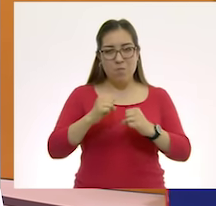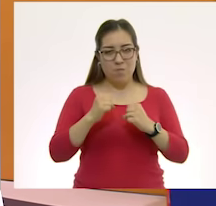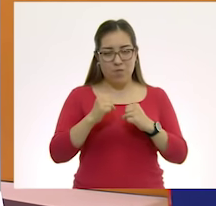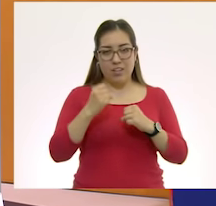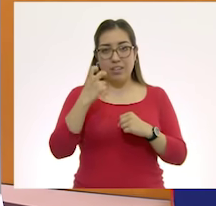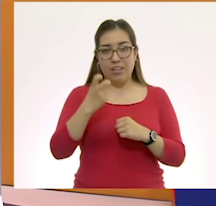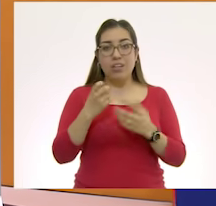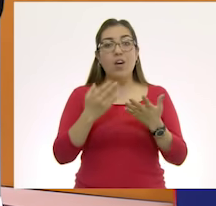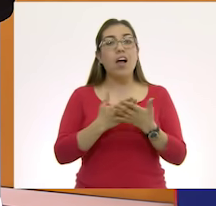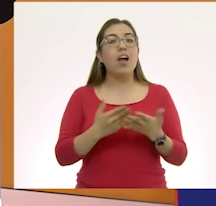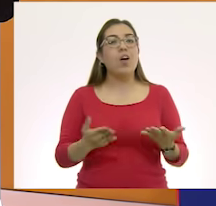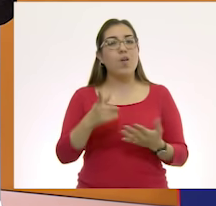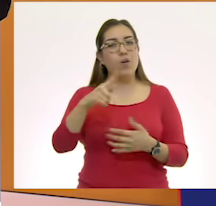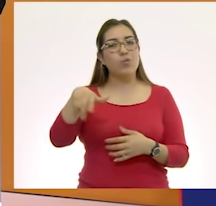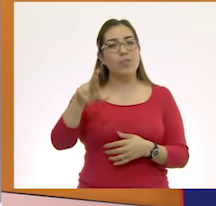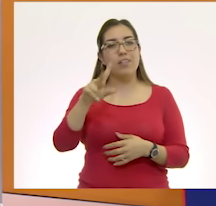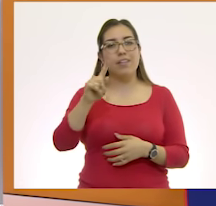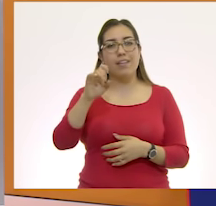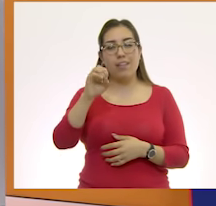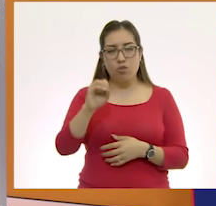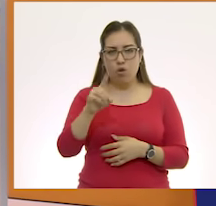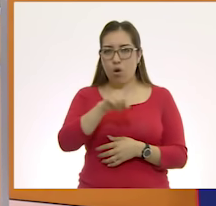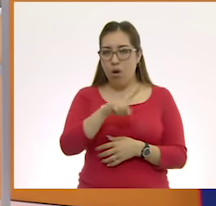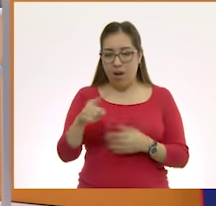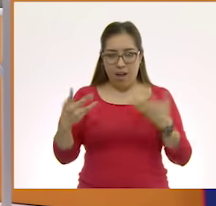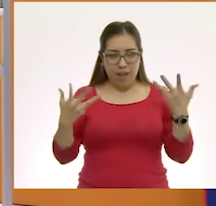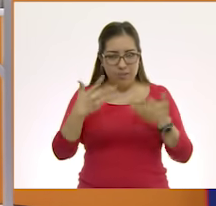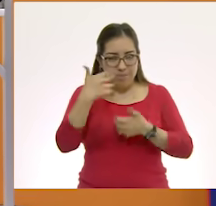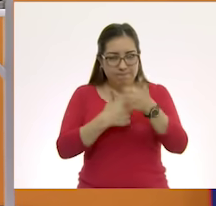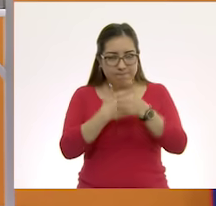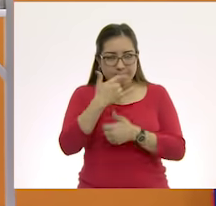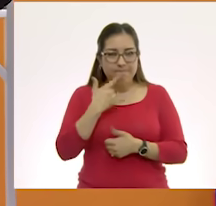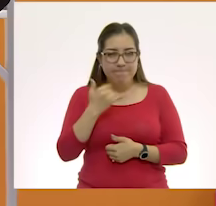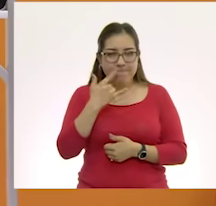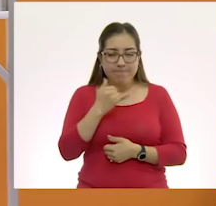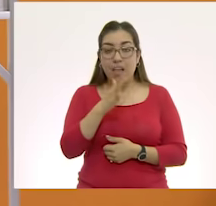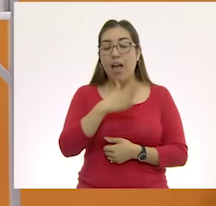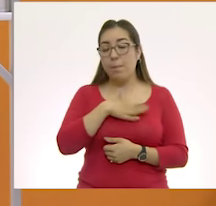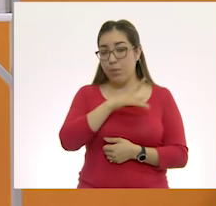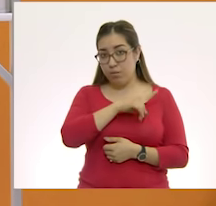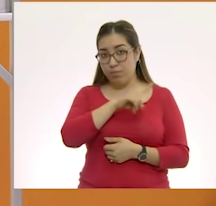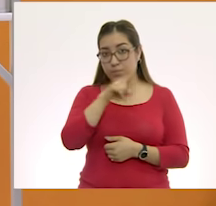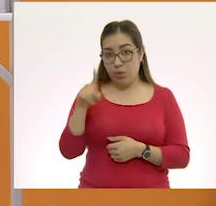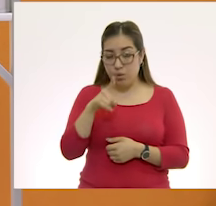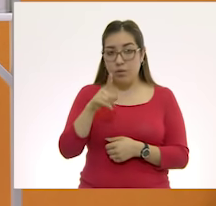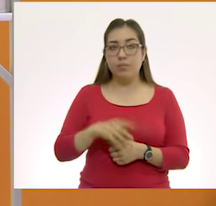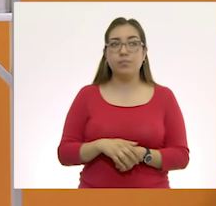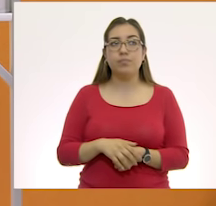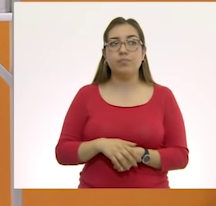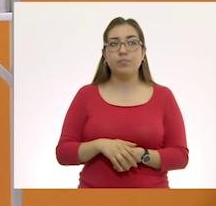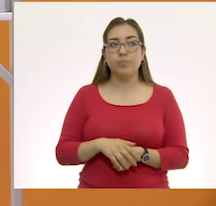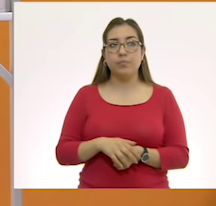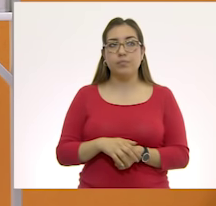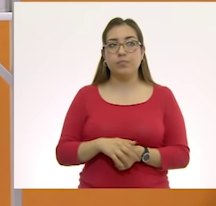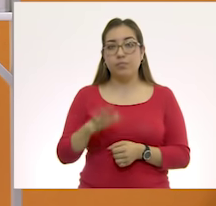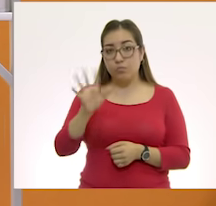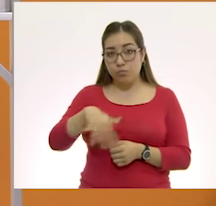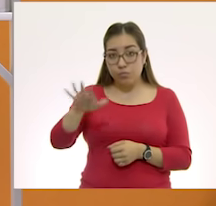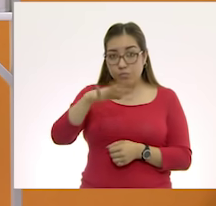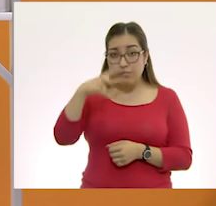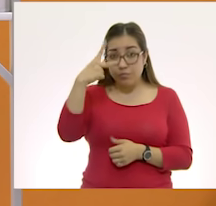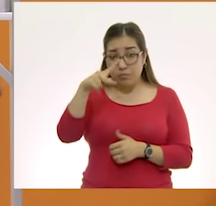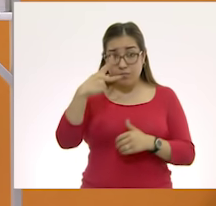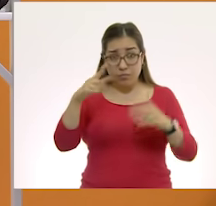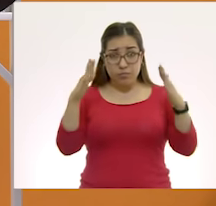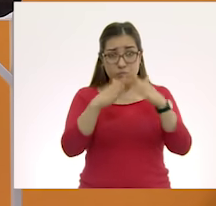les parece si hacemos el reto del día de hoy? ¿Cuál es, maestro? Bueno, va a consistir en buscar un implemento ahí en su